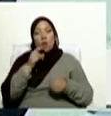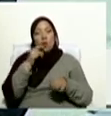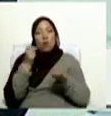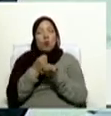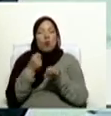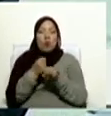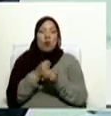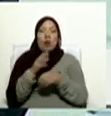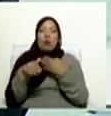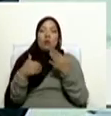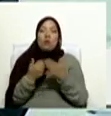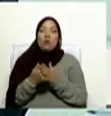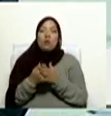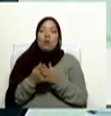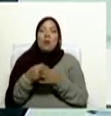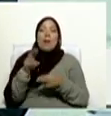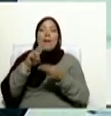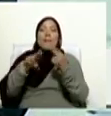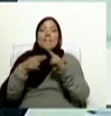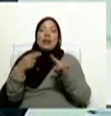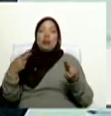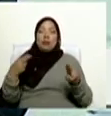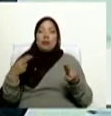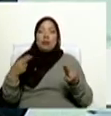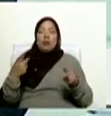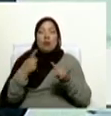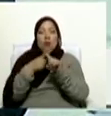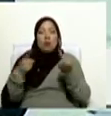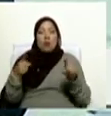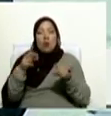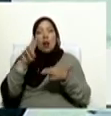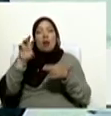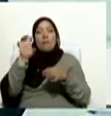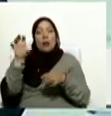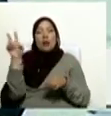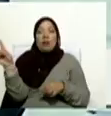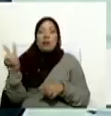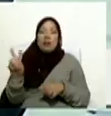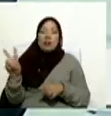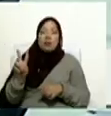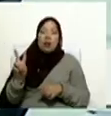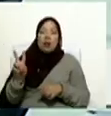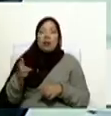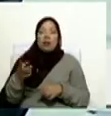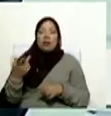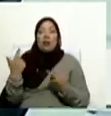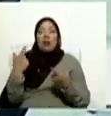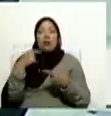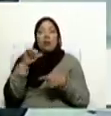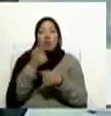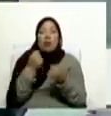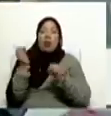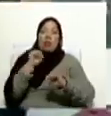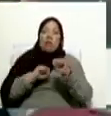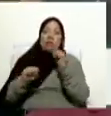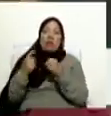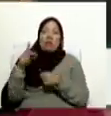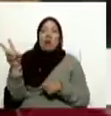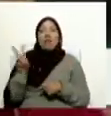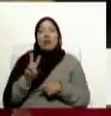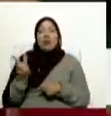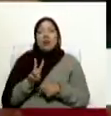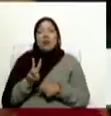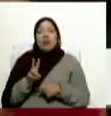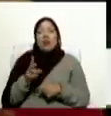país nos declaramos parciales pero parciales por la patria venezolana parciales por la defensa del territorio de